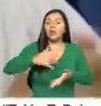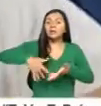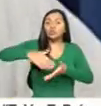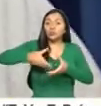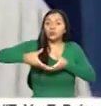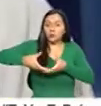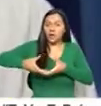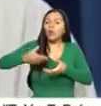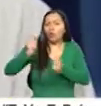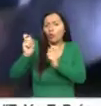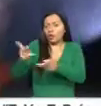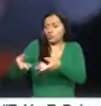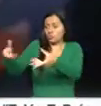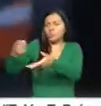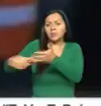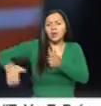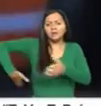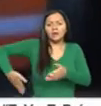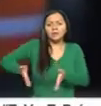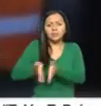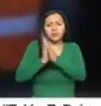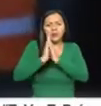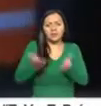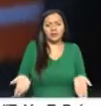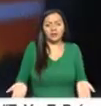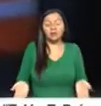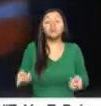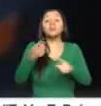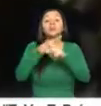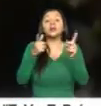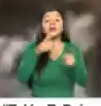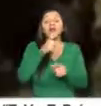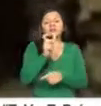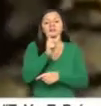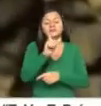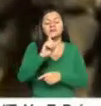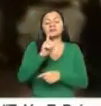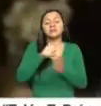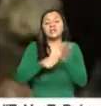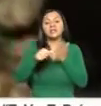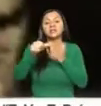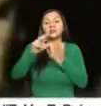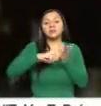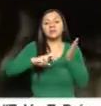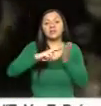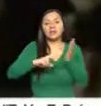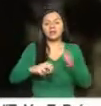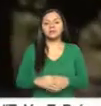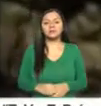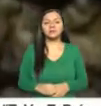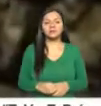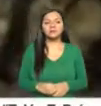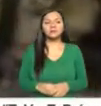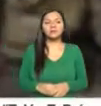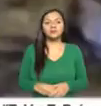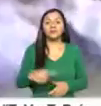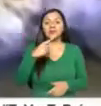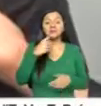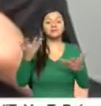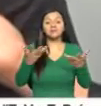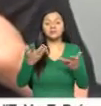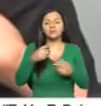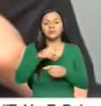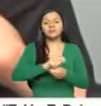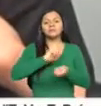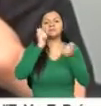Pero pidieron estudios de última hora. Este argumento también lo sostiene Javier Córdoba, ministro de Minería. Después de más de una década de que ese